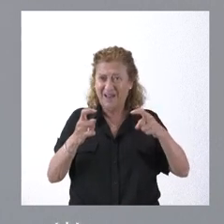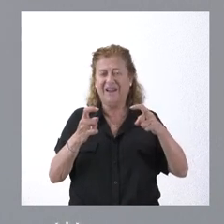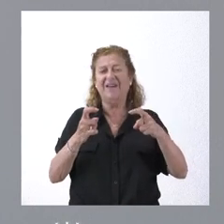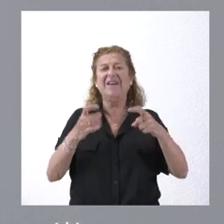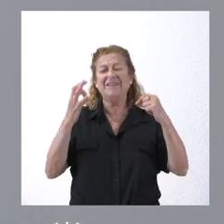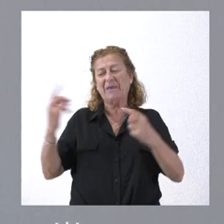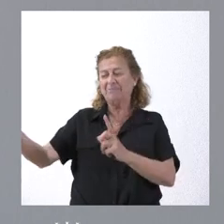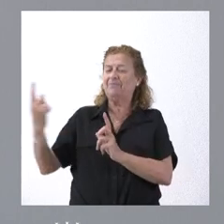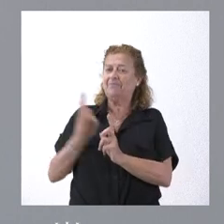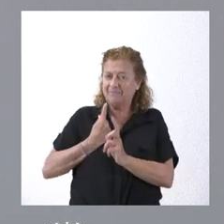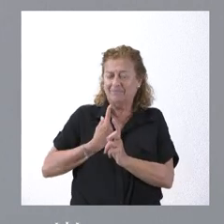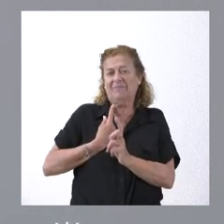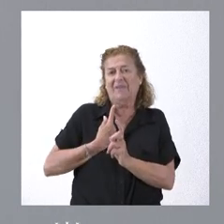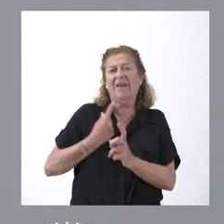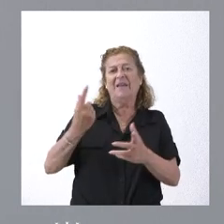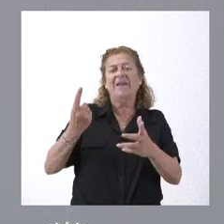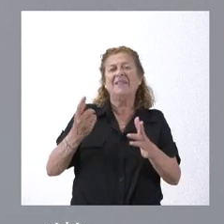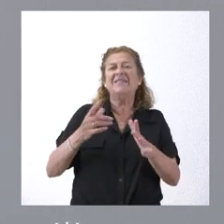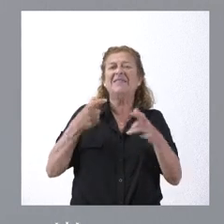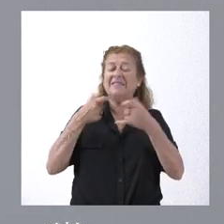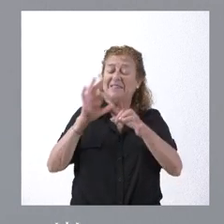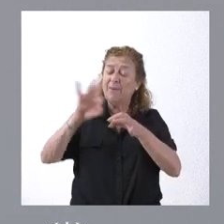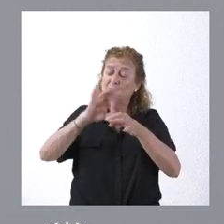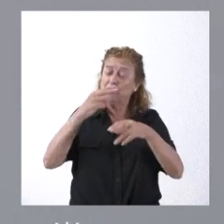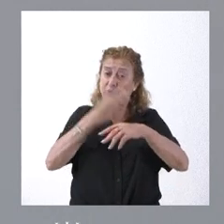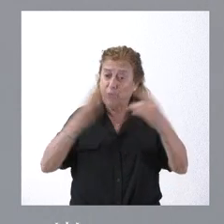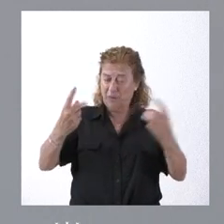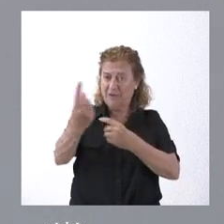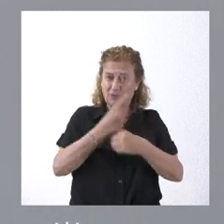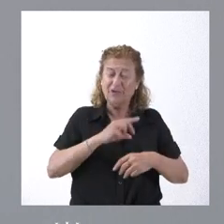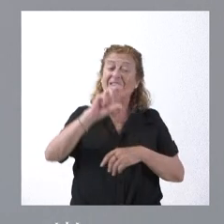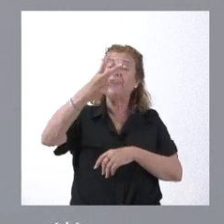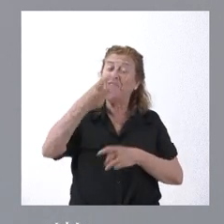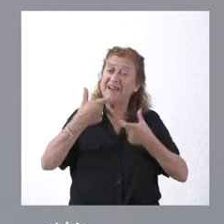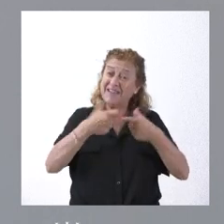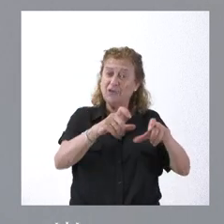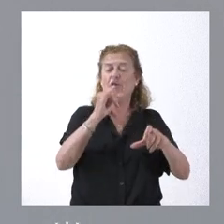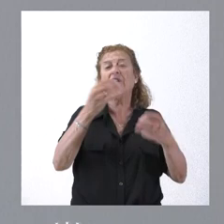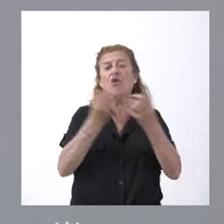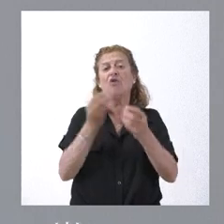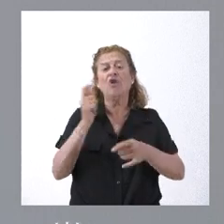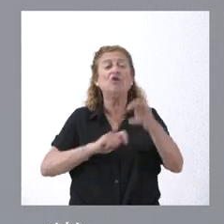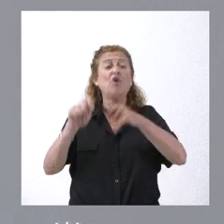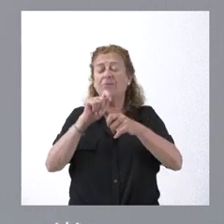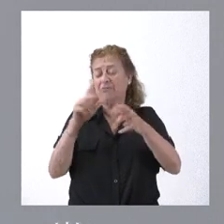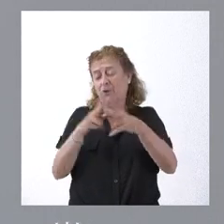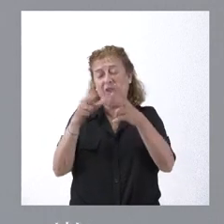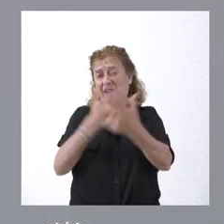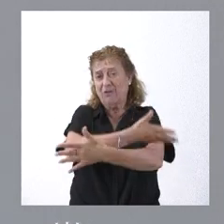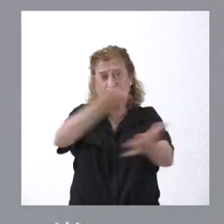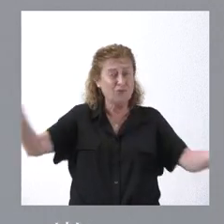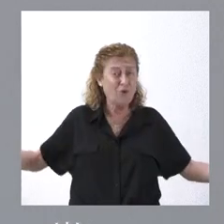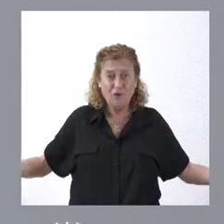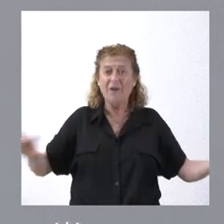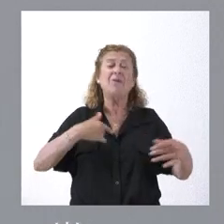sector de servicios públicos, con el tercer sector y con la sociedad en su conjunto y, por tanto, gobernamos desde